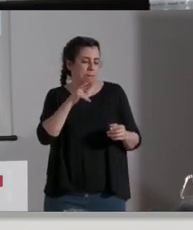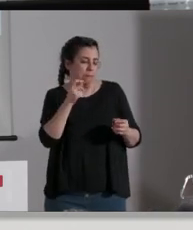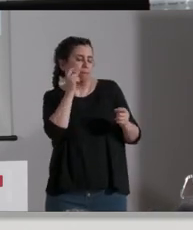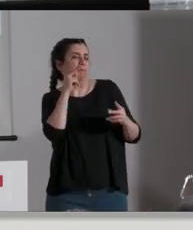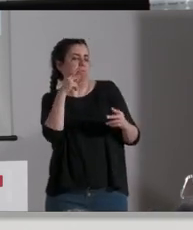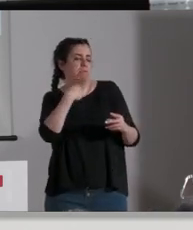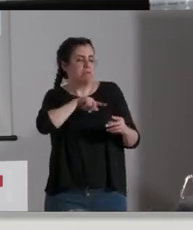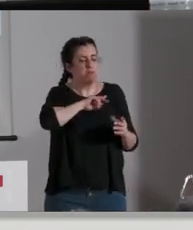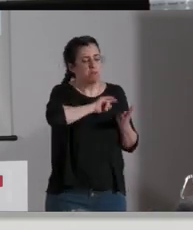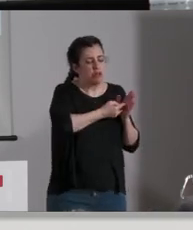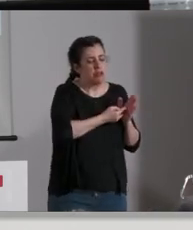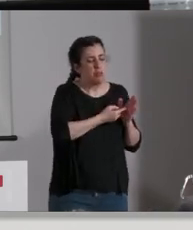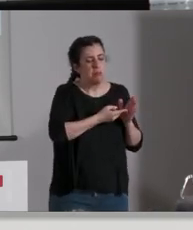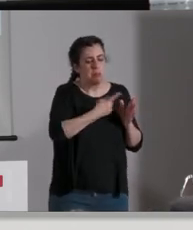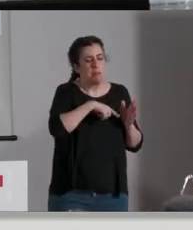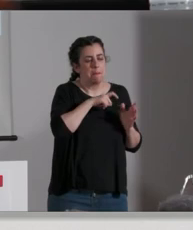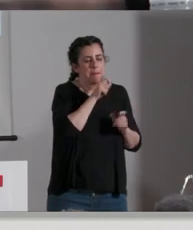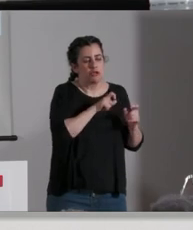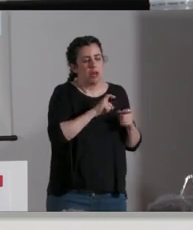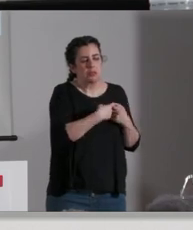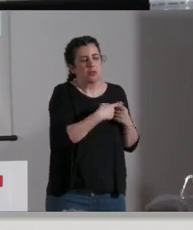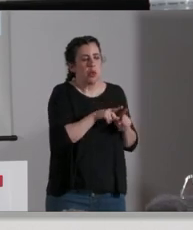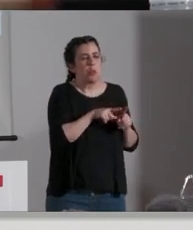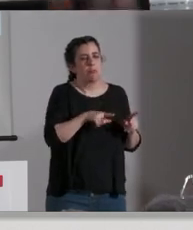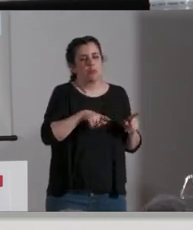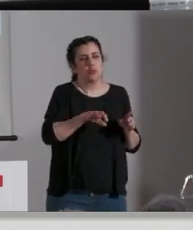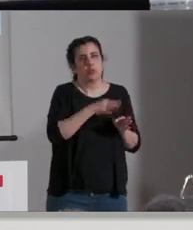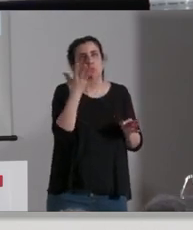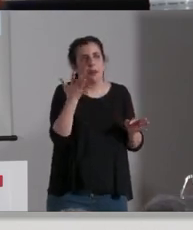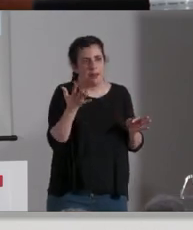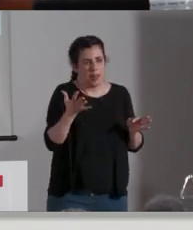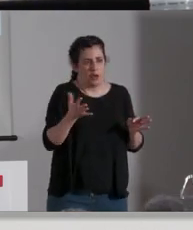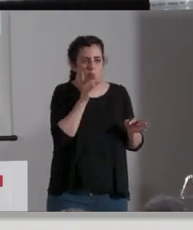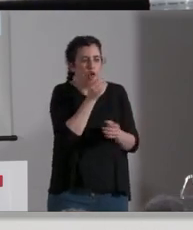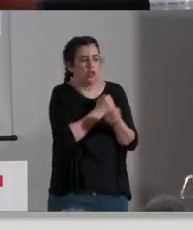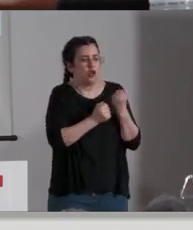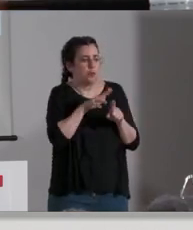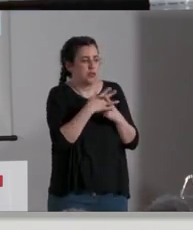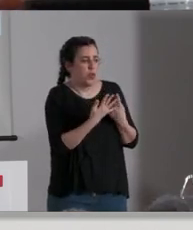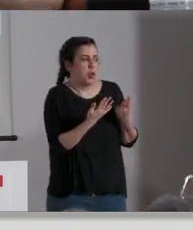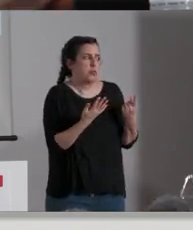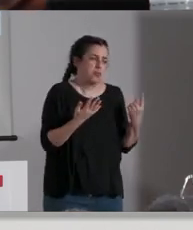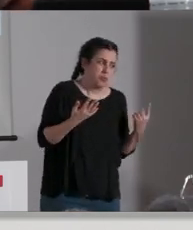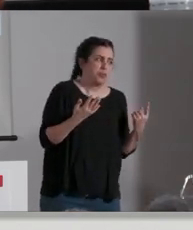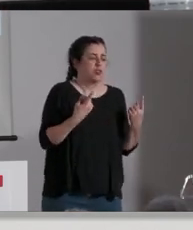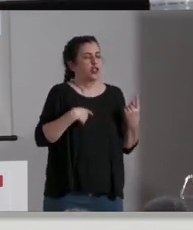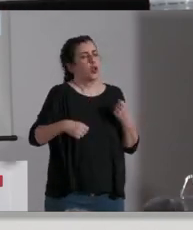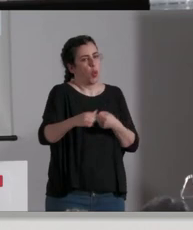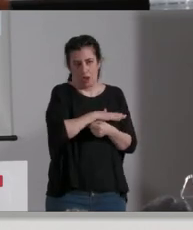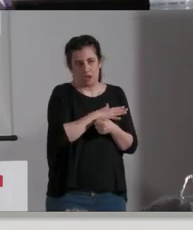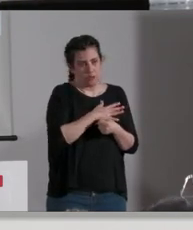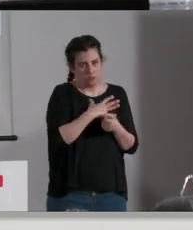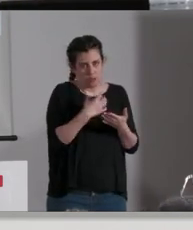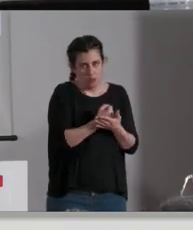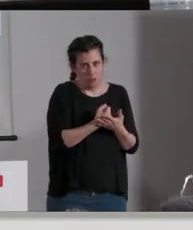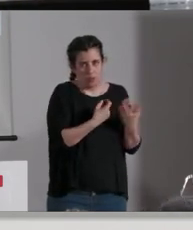personas que tenemos un privilegio, hemos podido, pues tenemos una economía, tenemos nuestras necesidades básicas cubiertas, ¿no? Entonces, bueno,